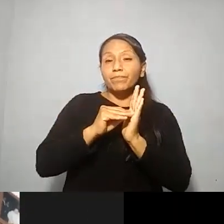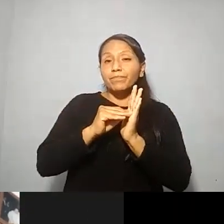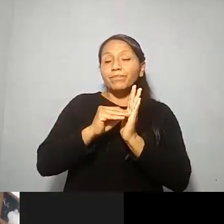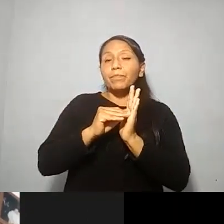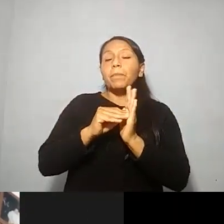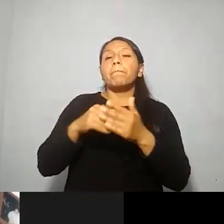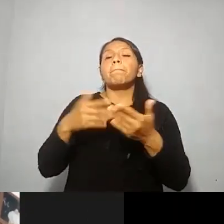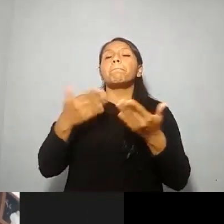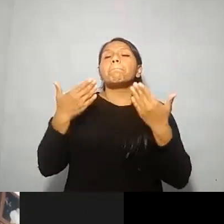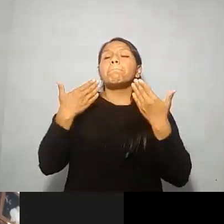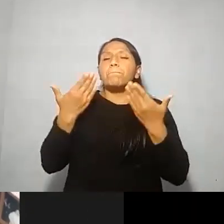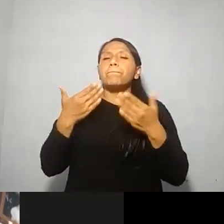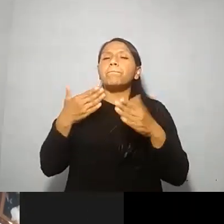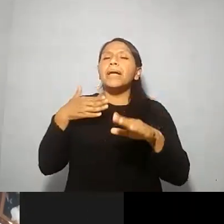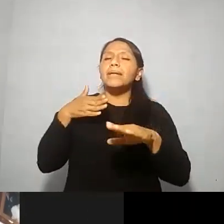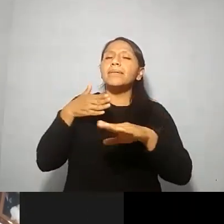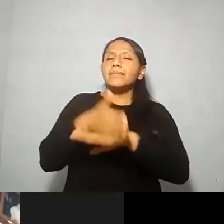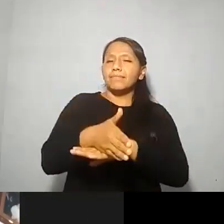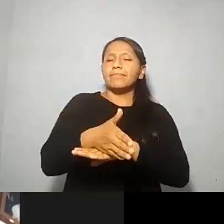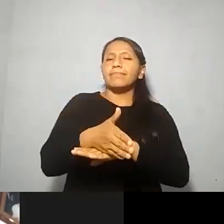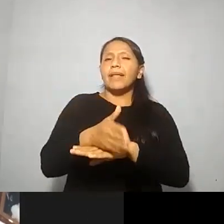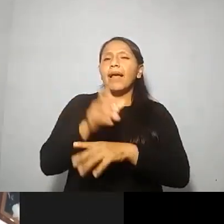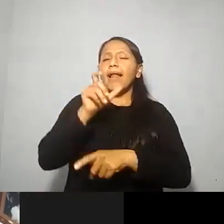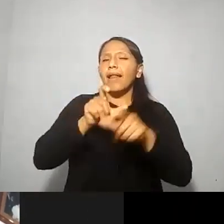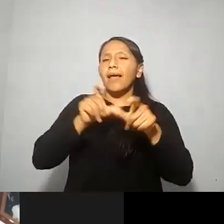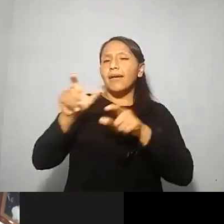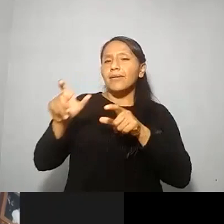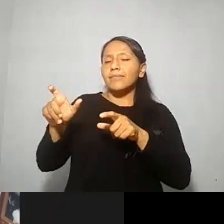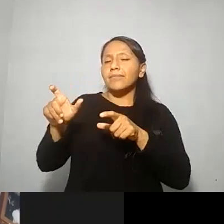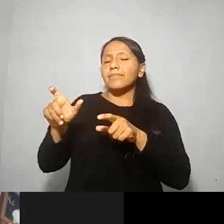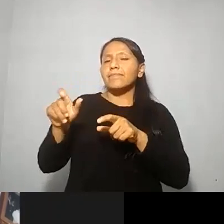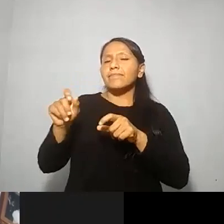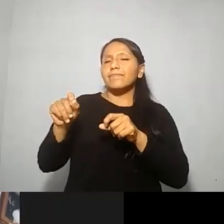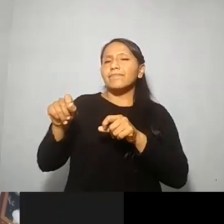permitir el acceso a las personas a un